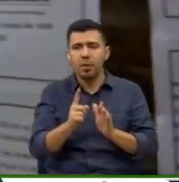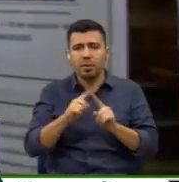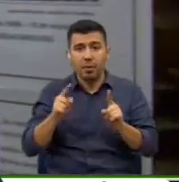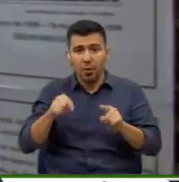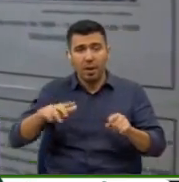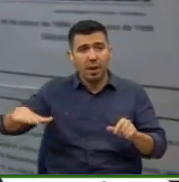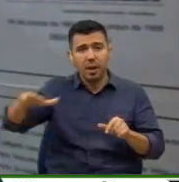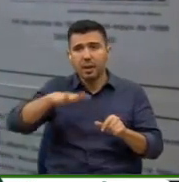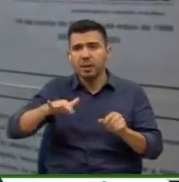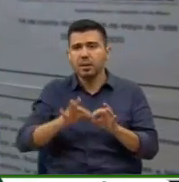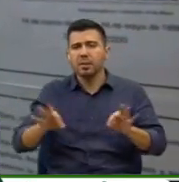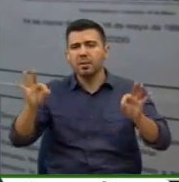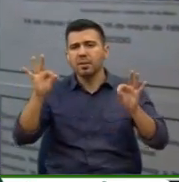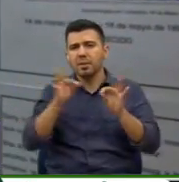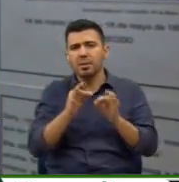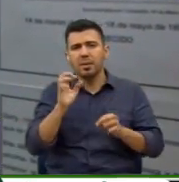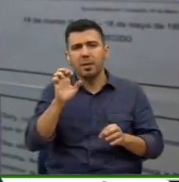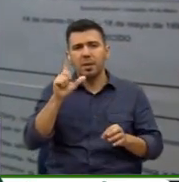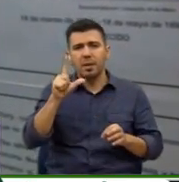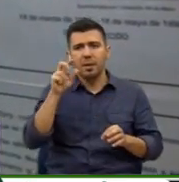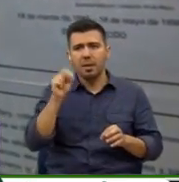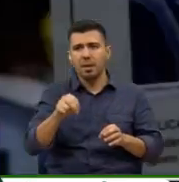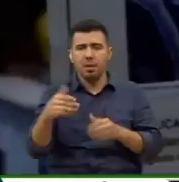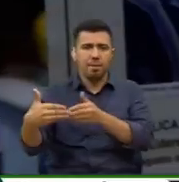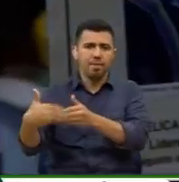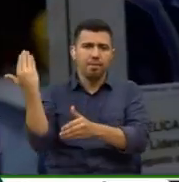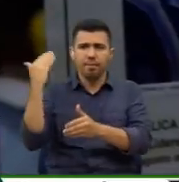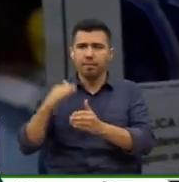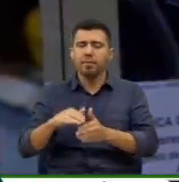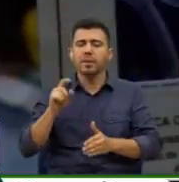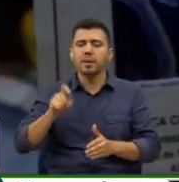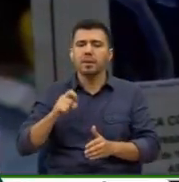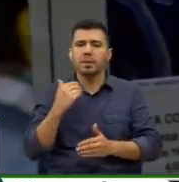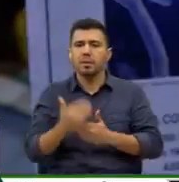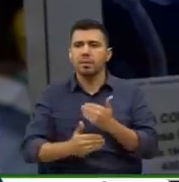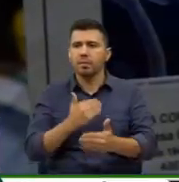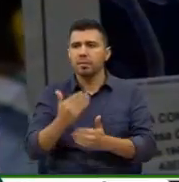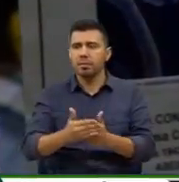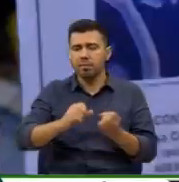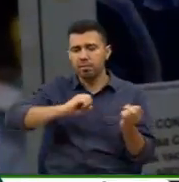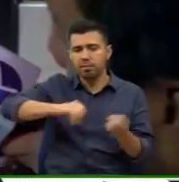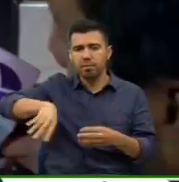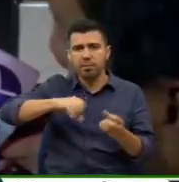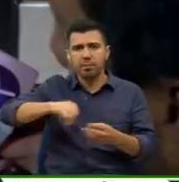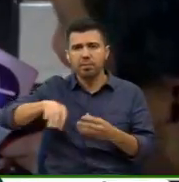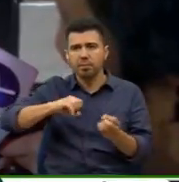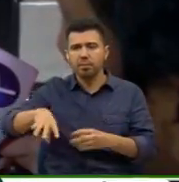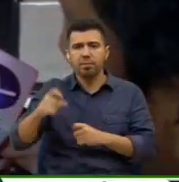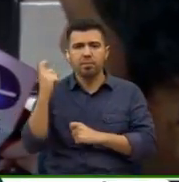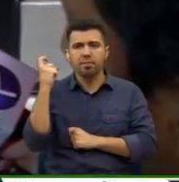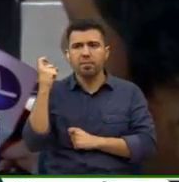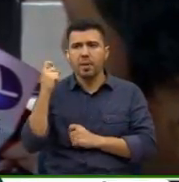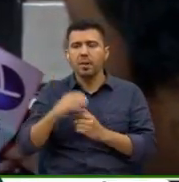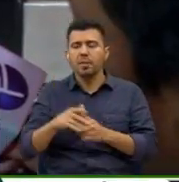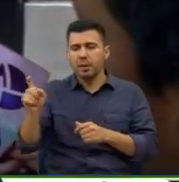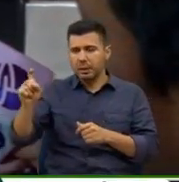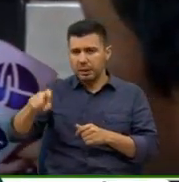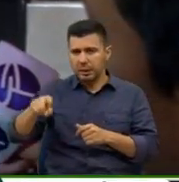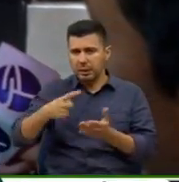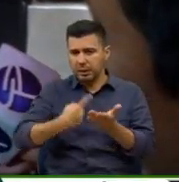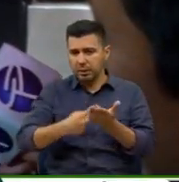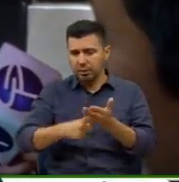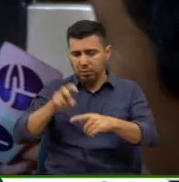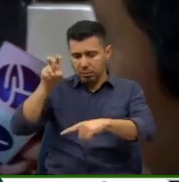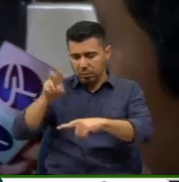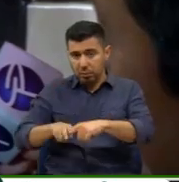que el Ejército de Liberación Nacional inicie también el proceso de desmovilización, el proceso de sentarse a la mesa